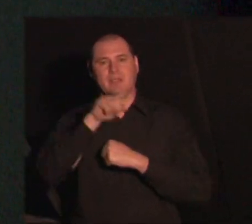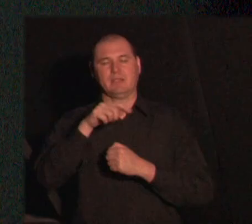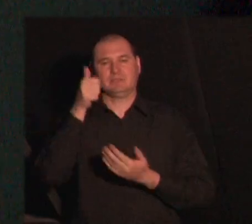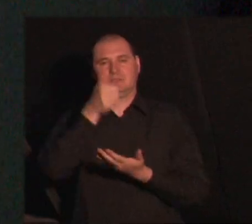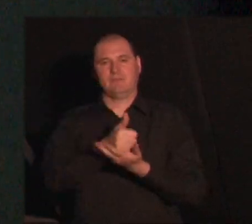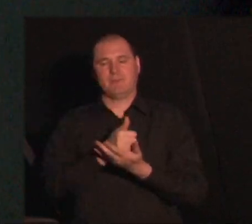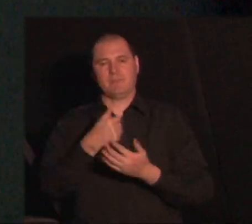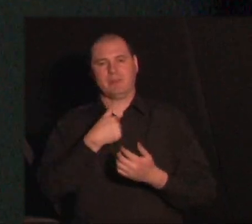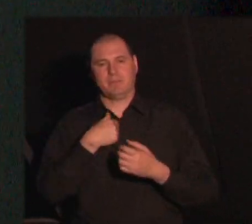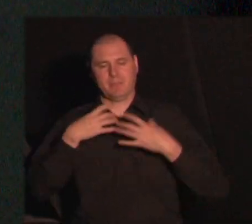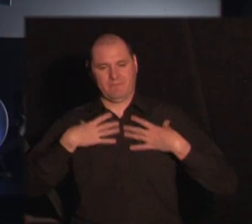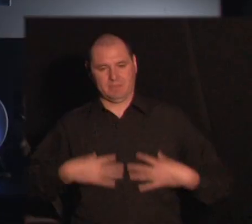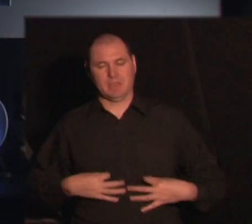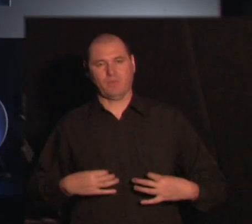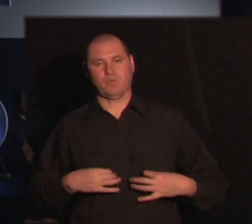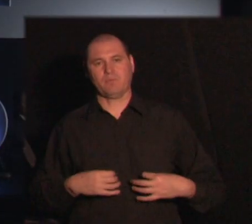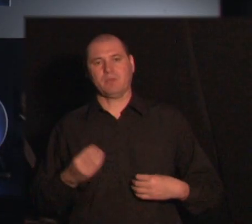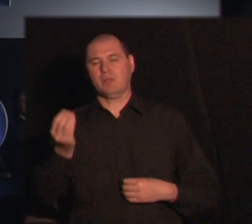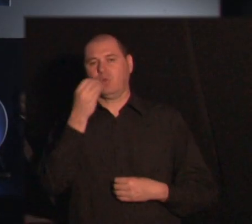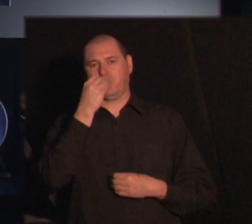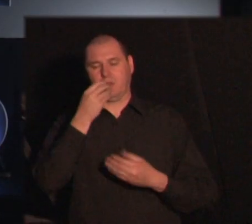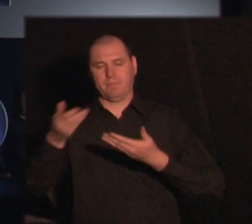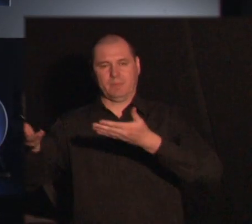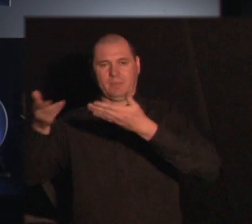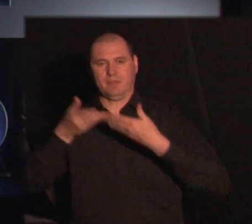ahí para mí, me vistieron, me dieron de comer,